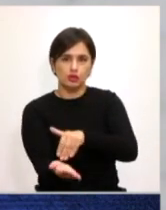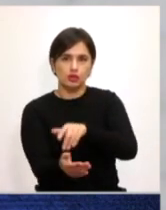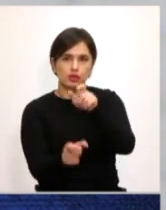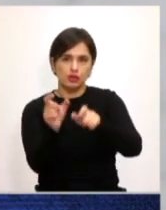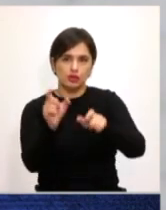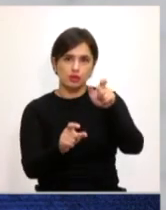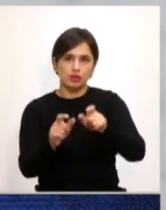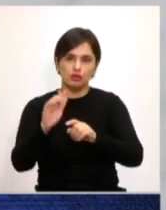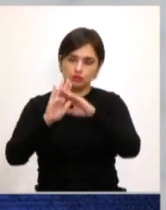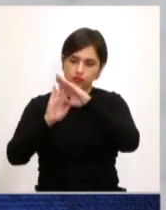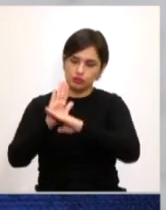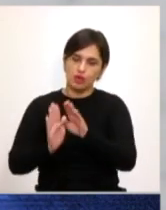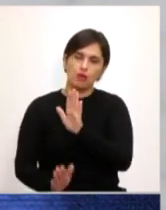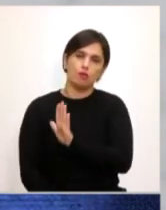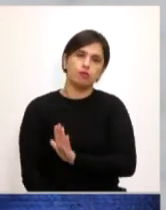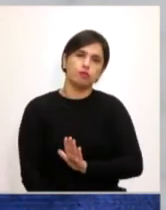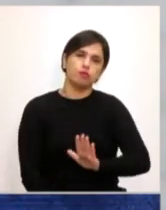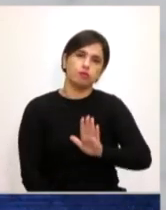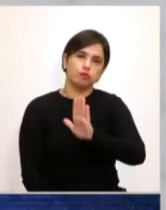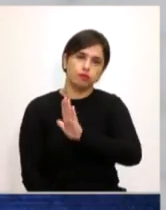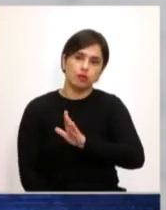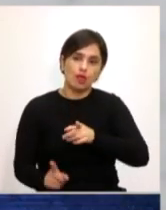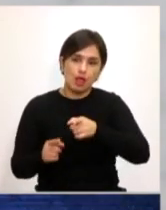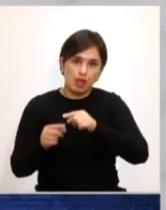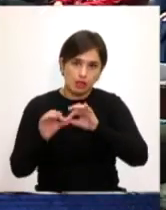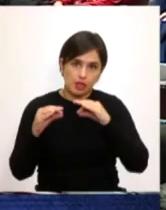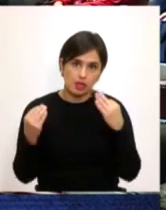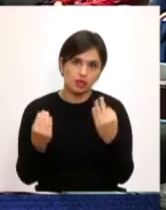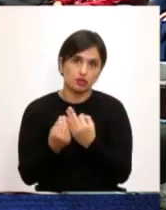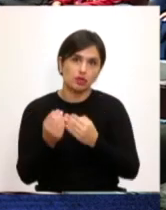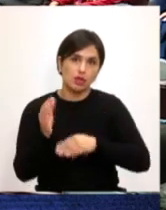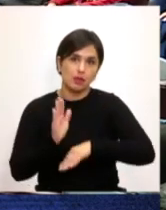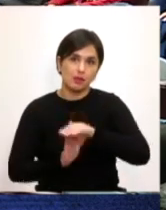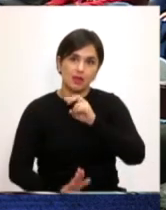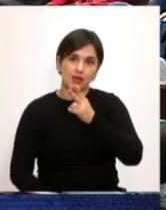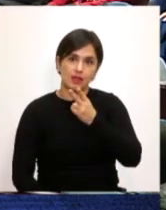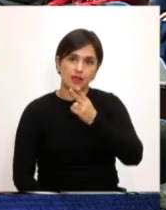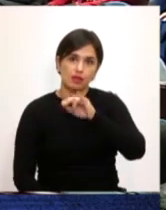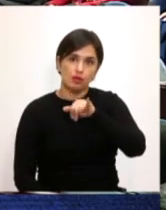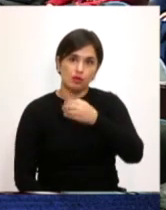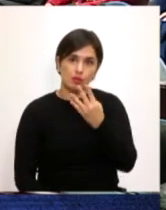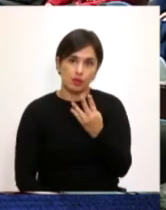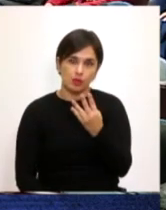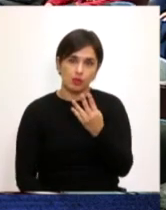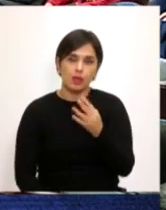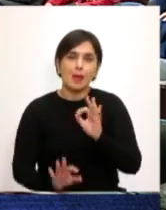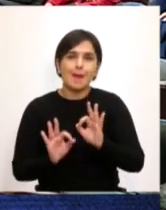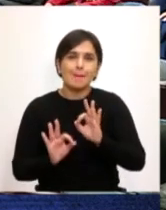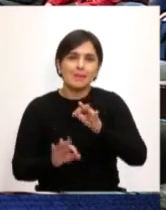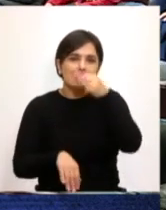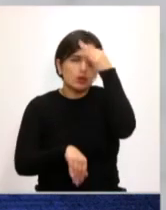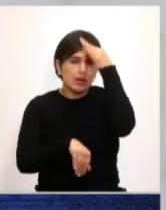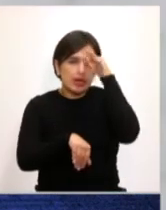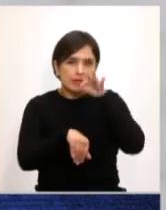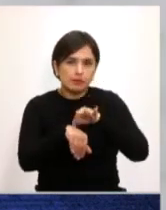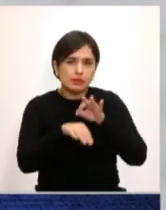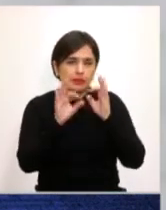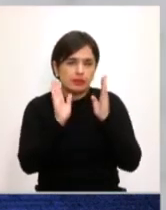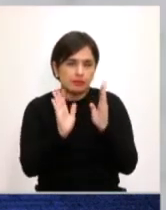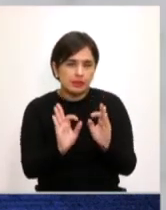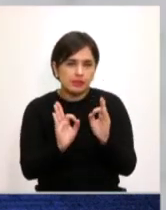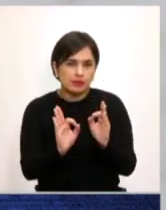de espera. De ellos, más de 2,4 esperan por una consulta de especialidad y cerca